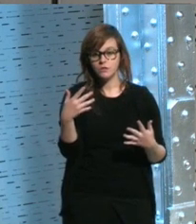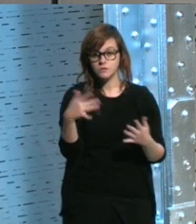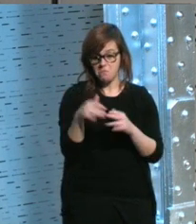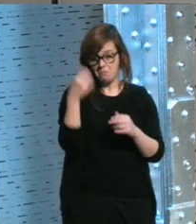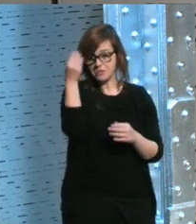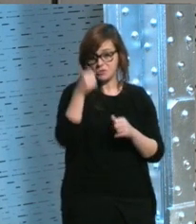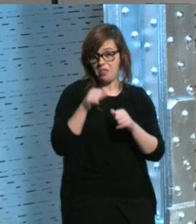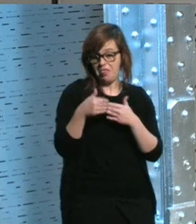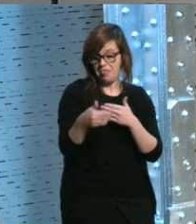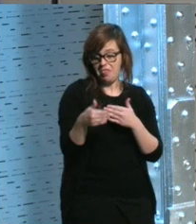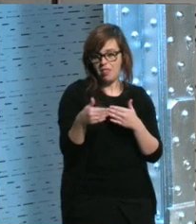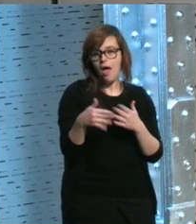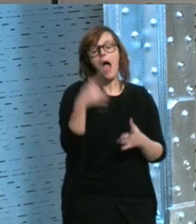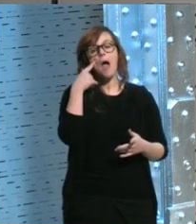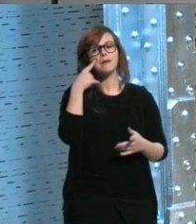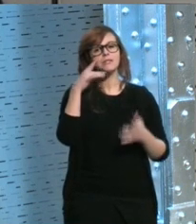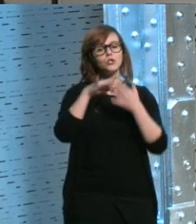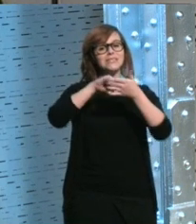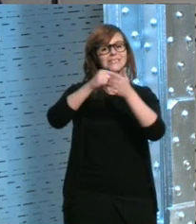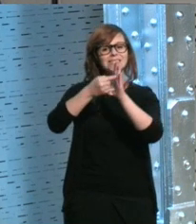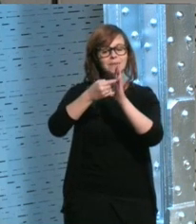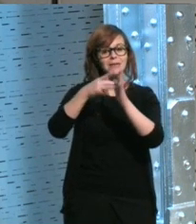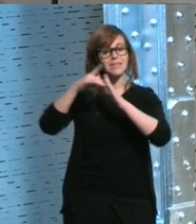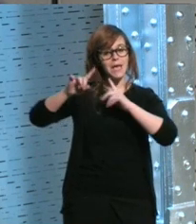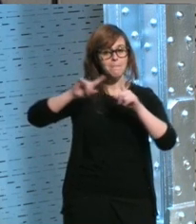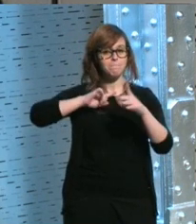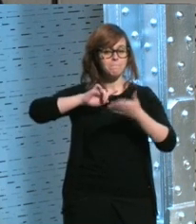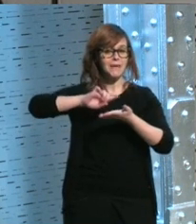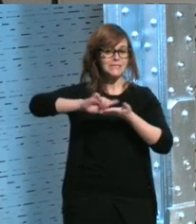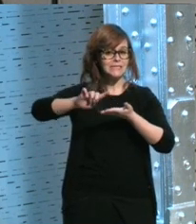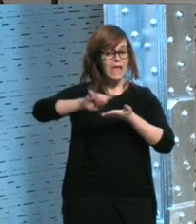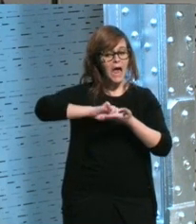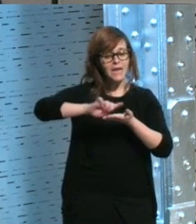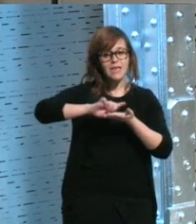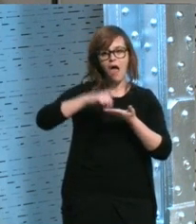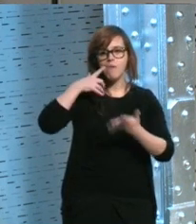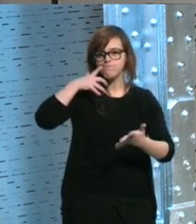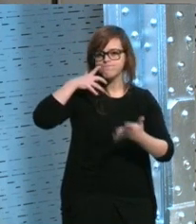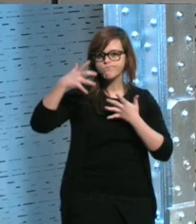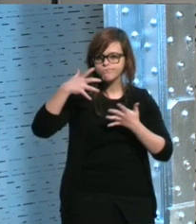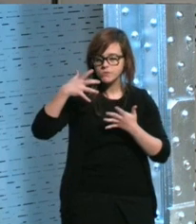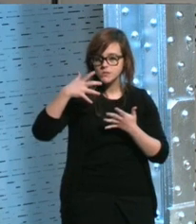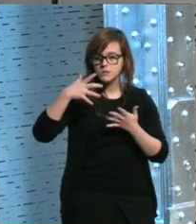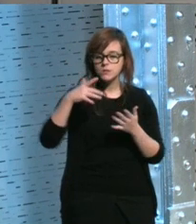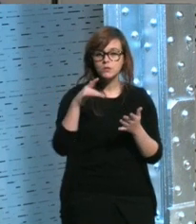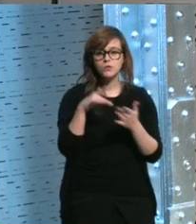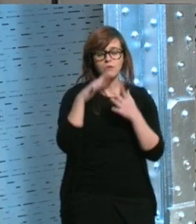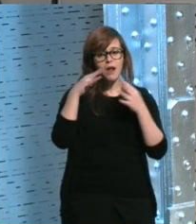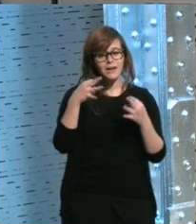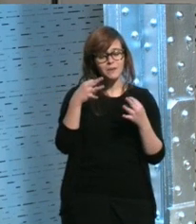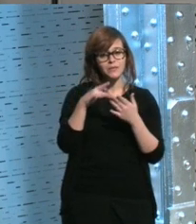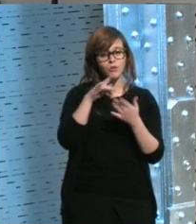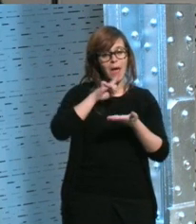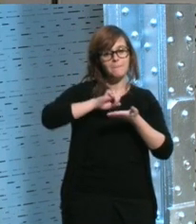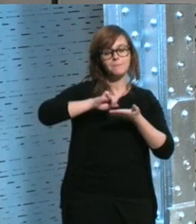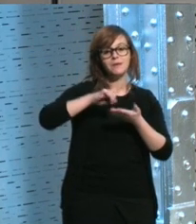vamos a ver. No hay sistemas, son sistemas de mensajería extremadamente sofisticados. No hay sistema de